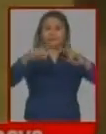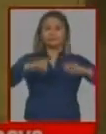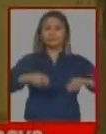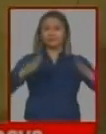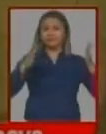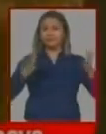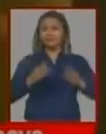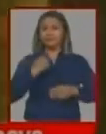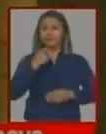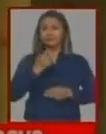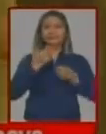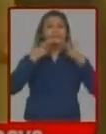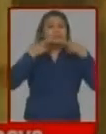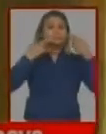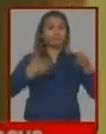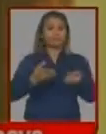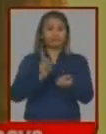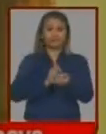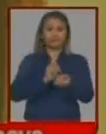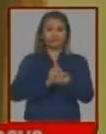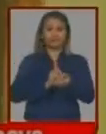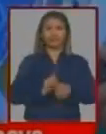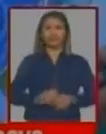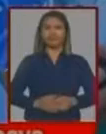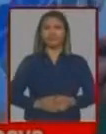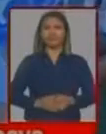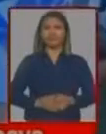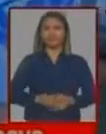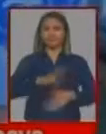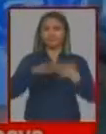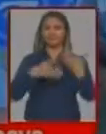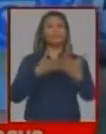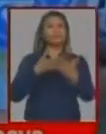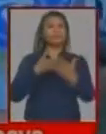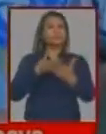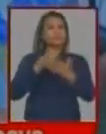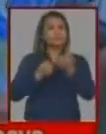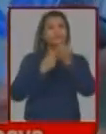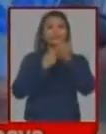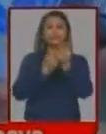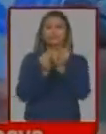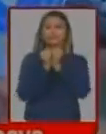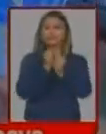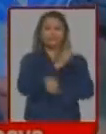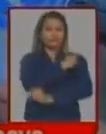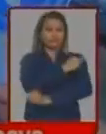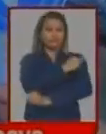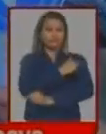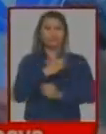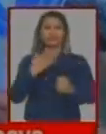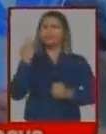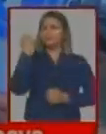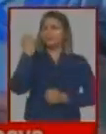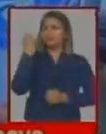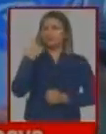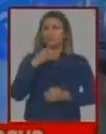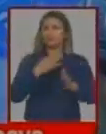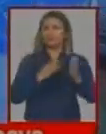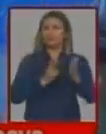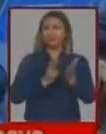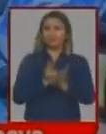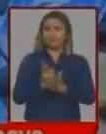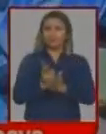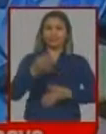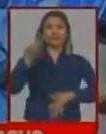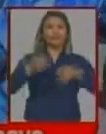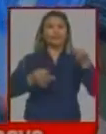investigadores y alegaban la inocencia de la médico denunciada. Todo el mundo la apoya, todo el hospital está con ella y esperemos que realmente se